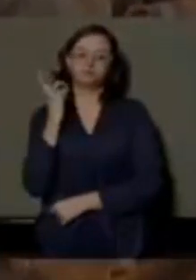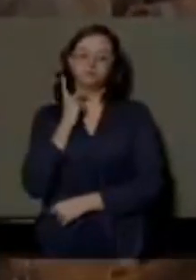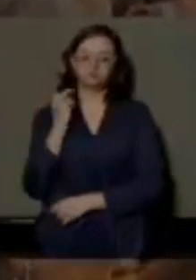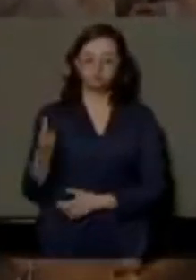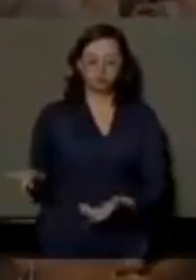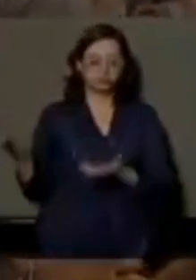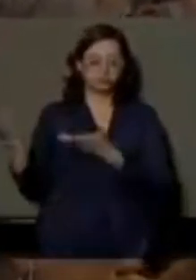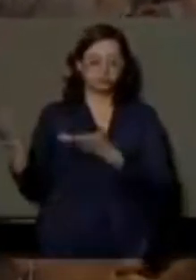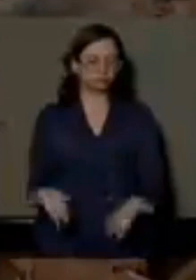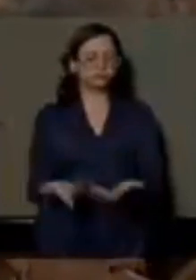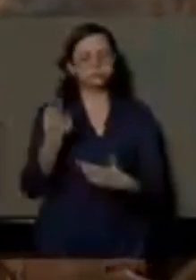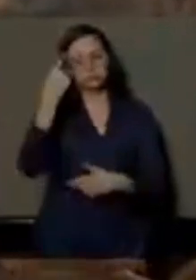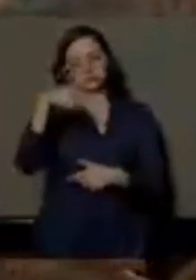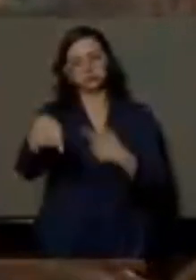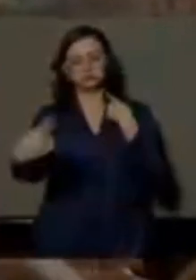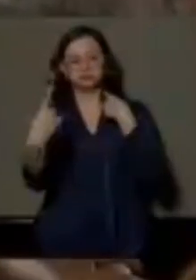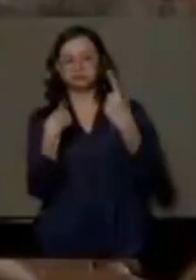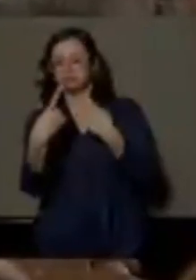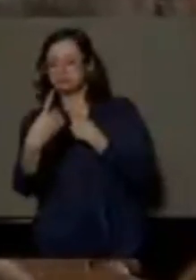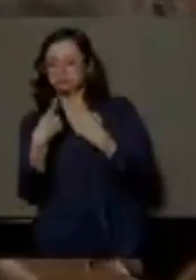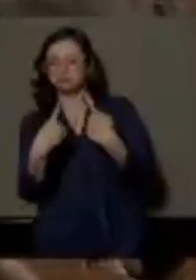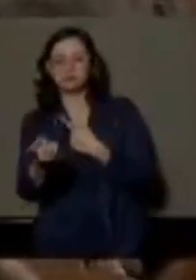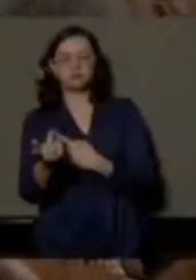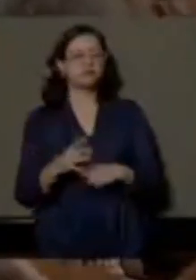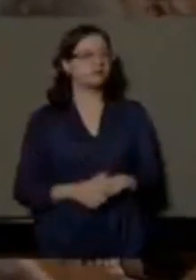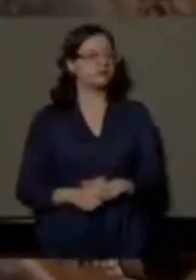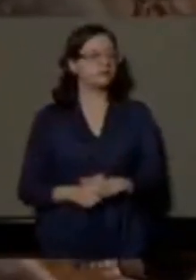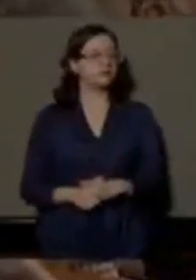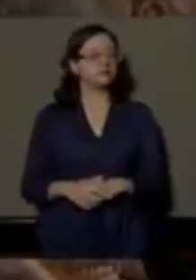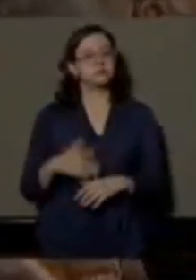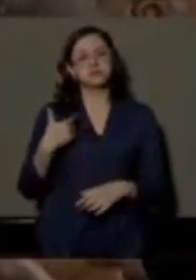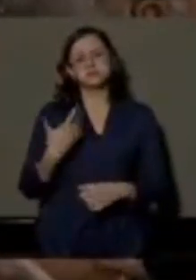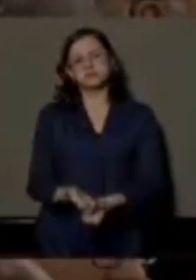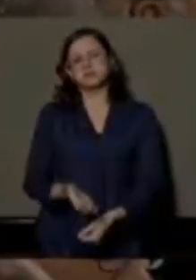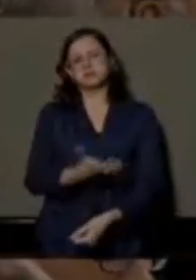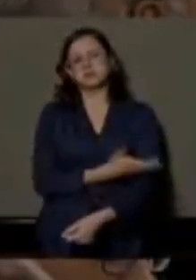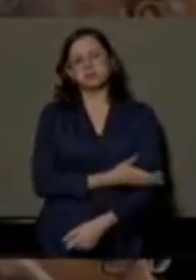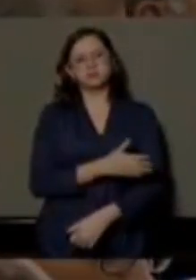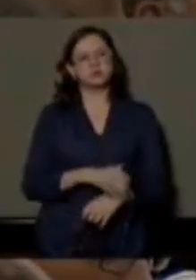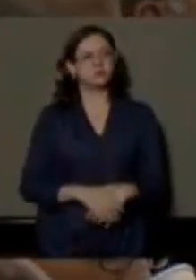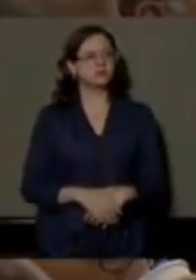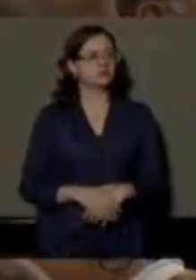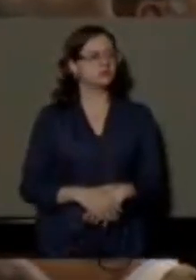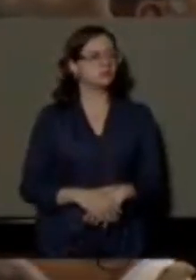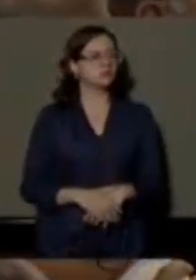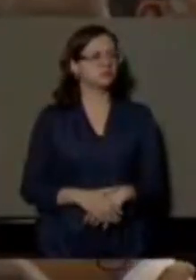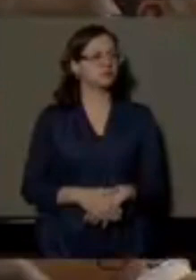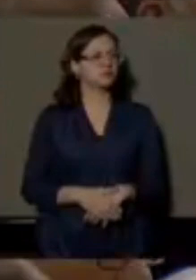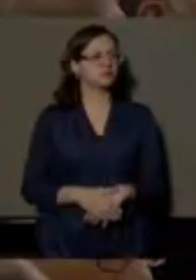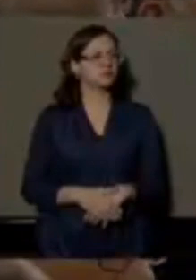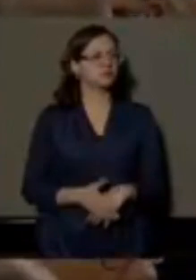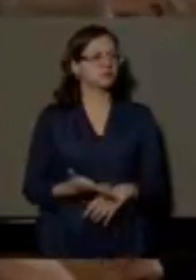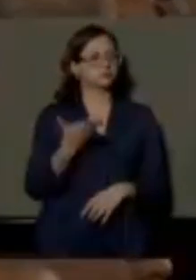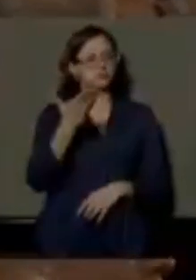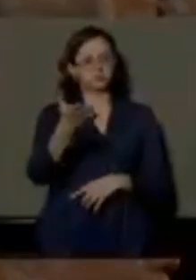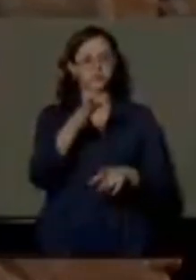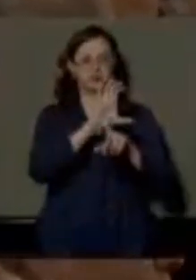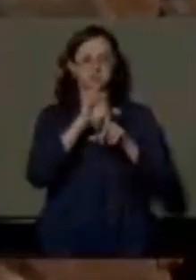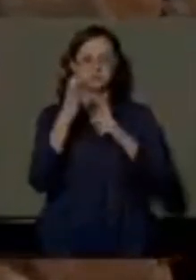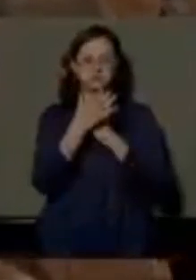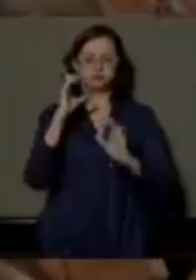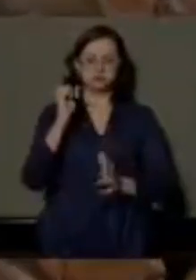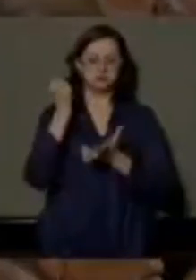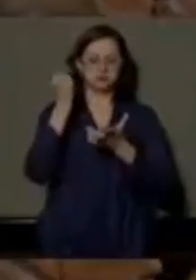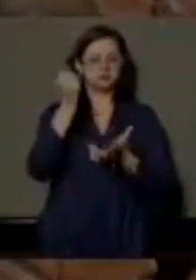aquí para debatir. Y el compañero Irineo, que pertenece a la Comisión de